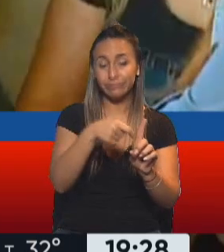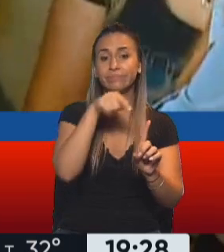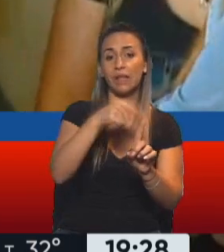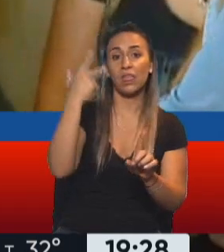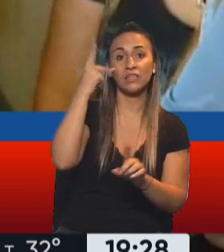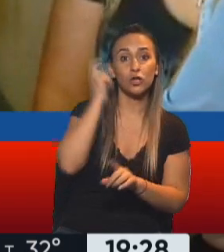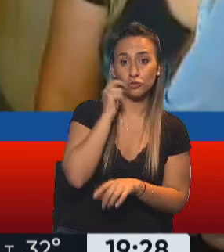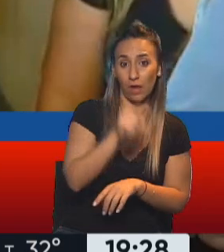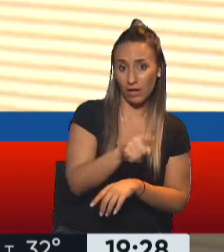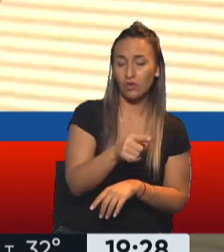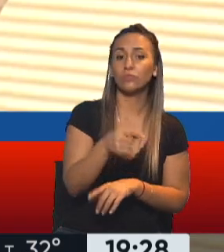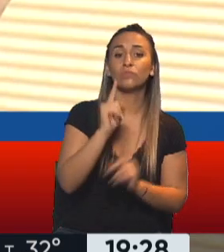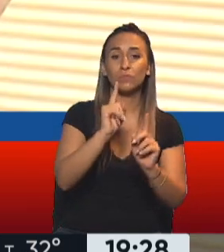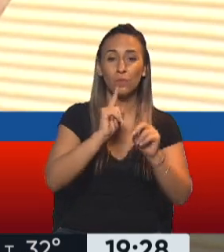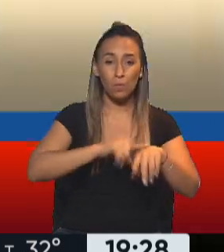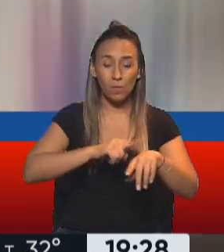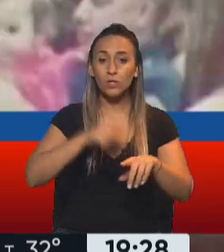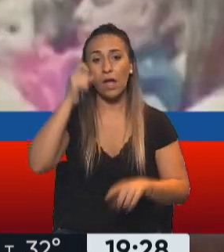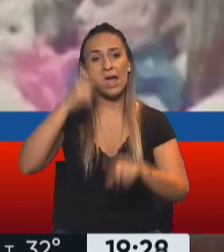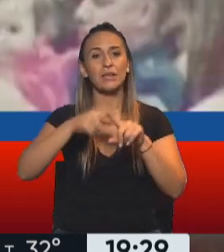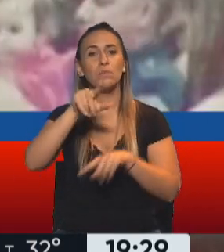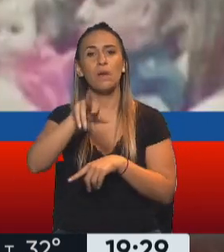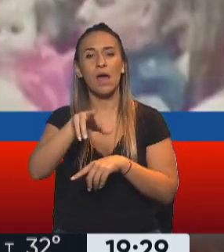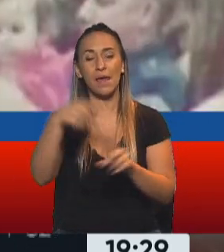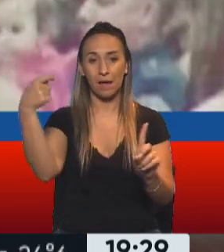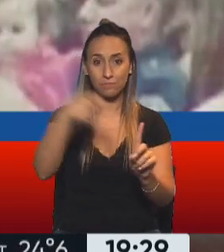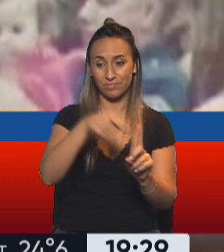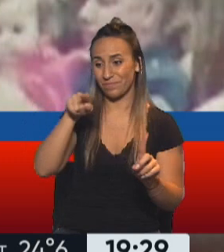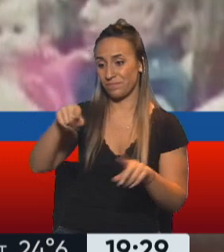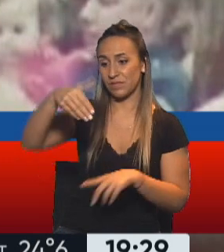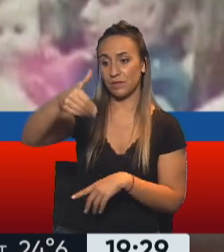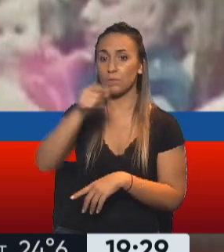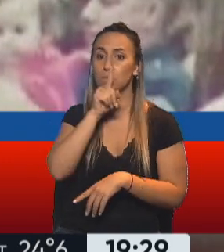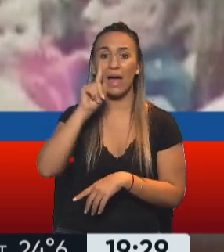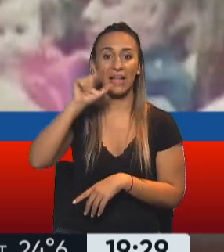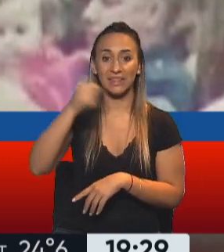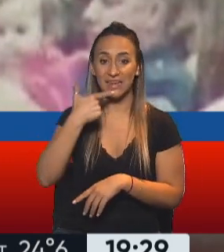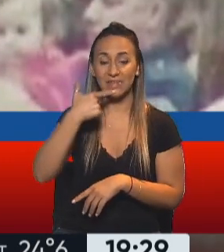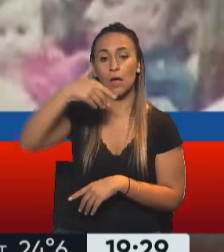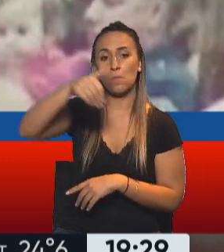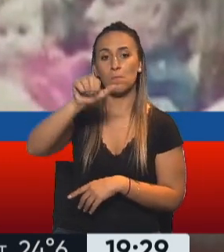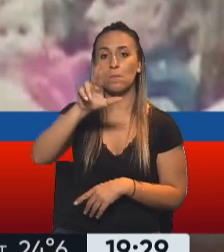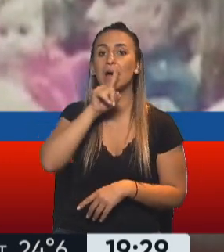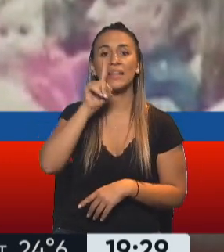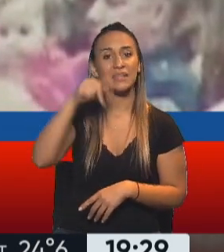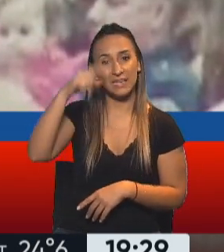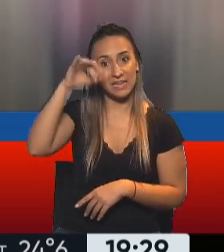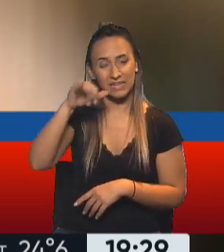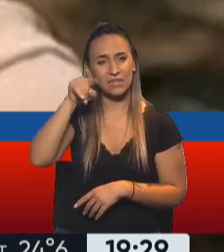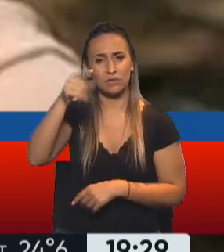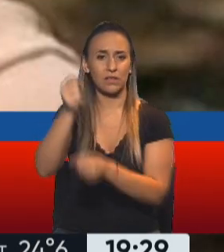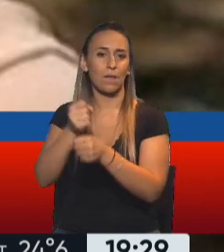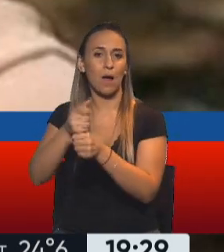años cuando fue asesinada a puñaladas por su expareja, Matías Ezequiel Martínez, un policía bonaerense que